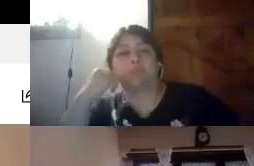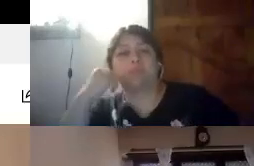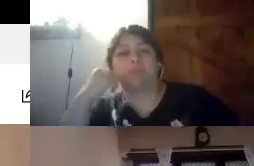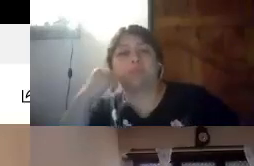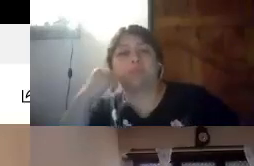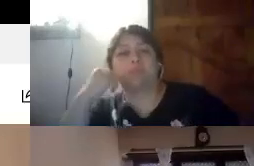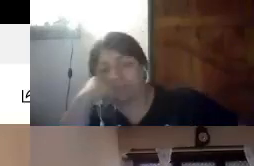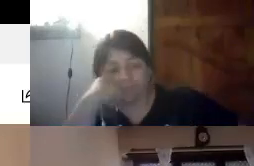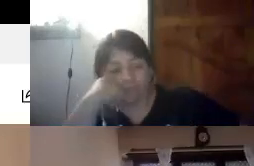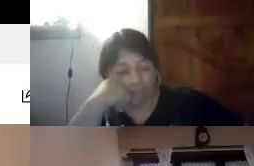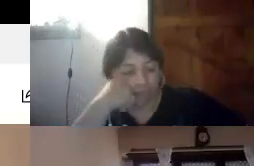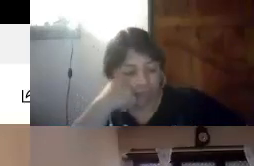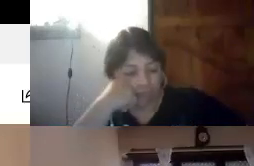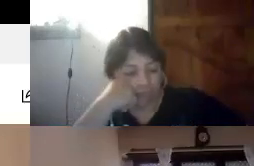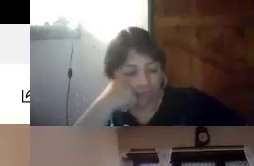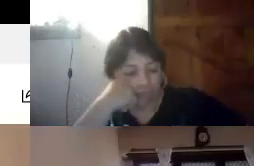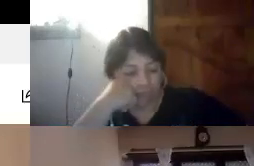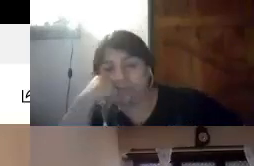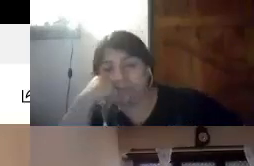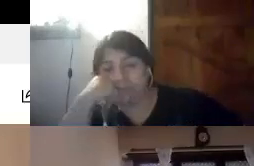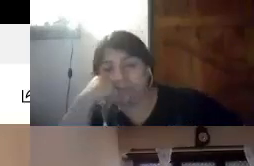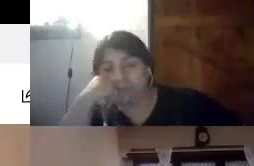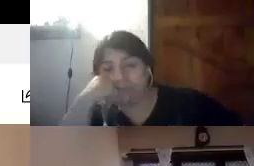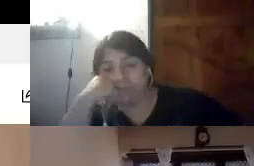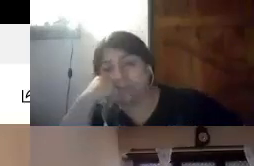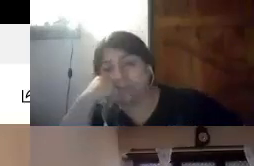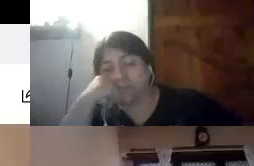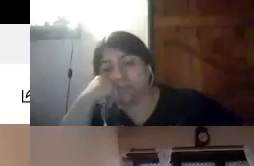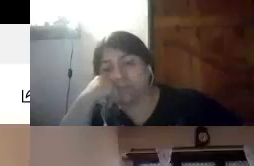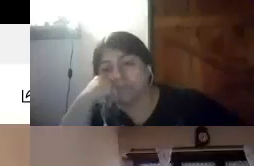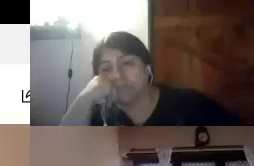una decisión política de ponerlos en funcionamiento.